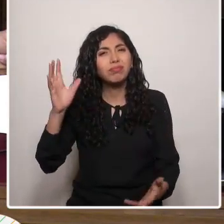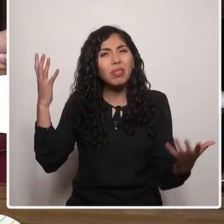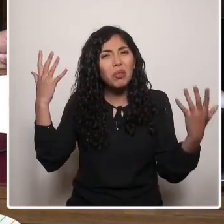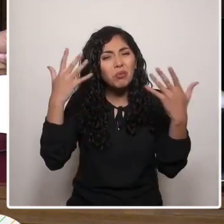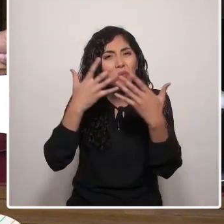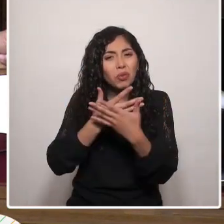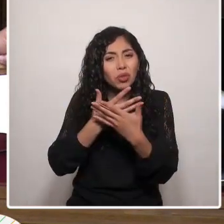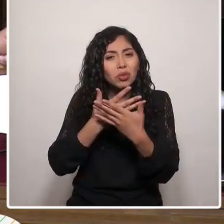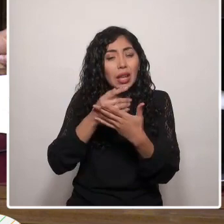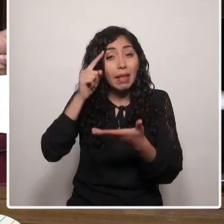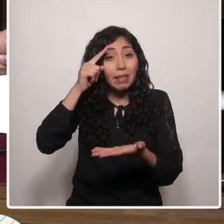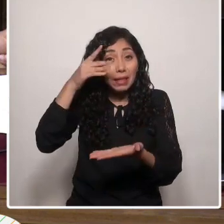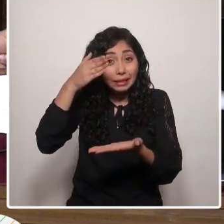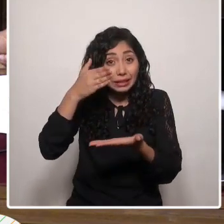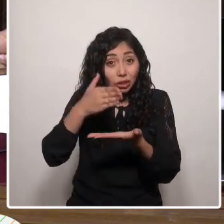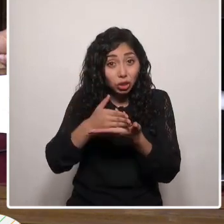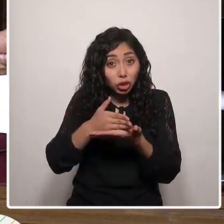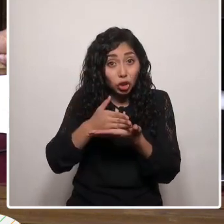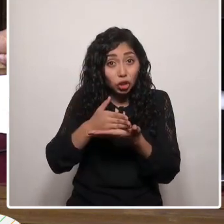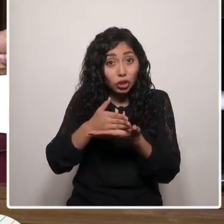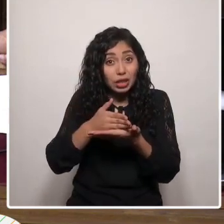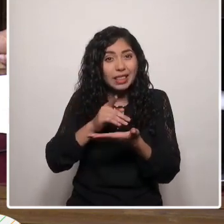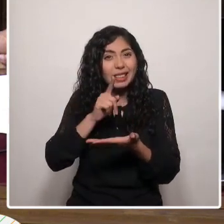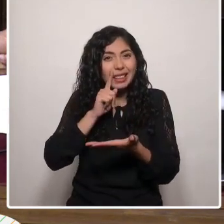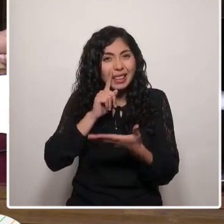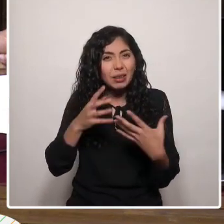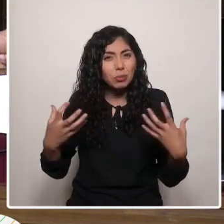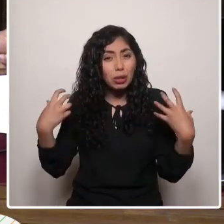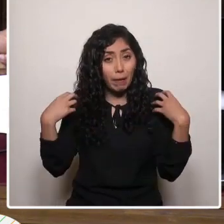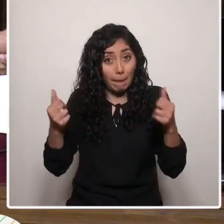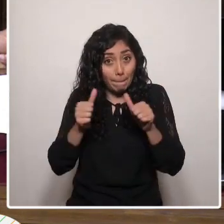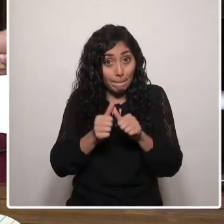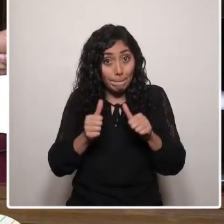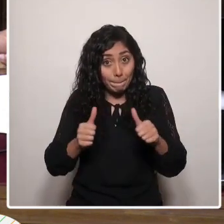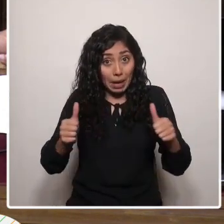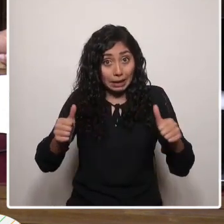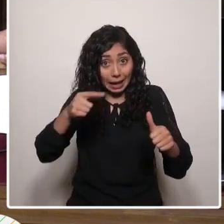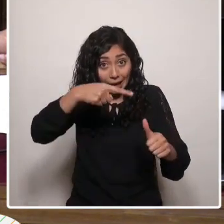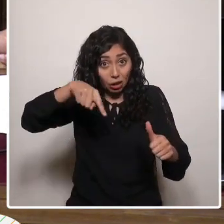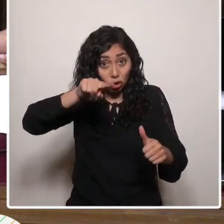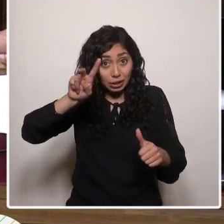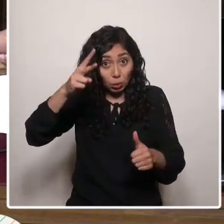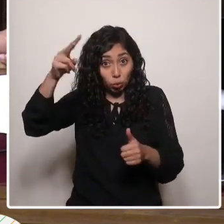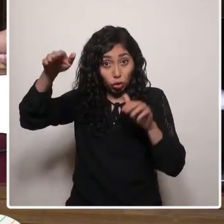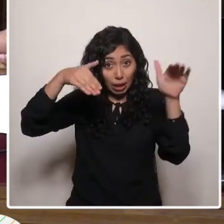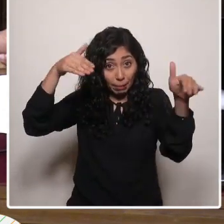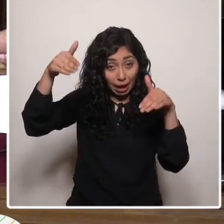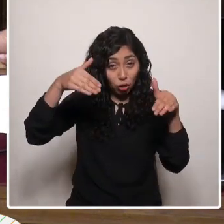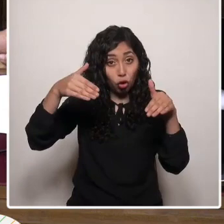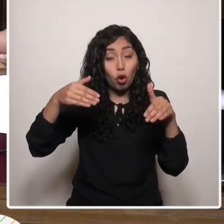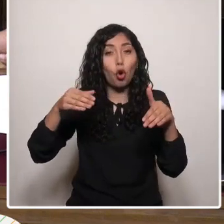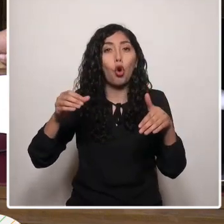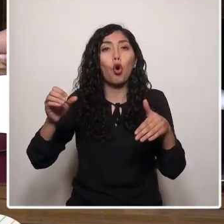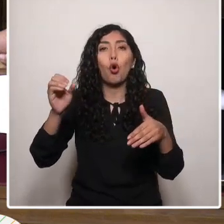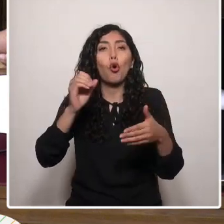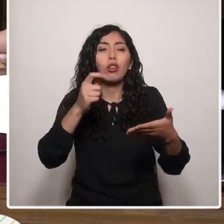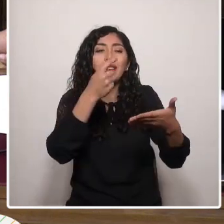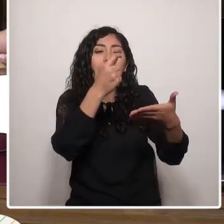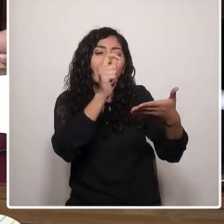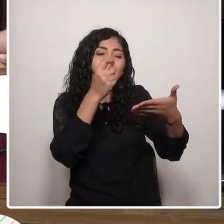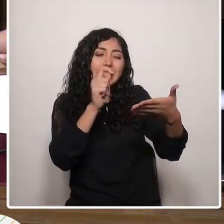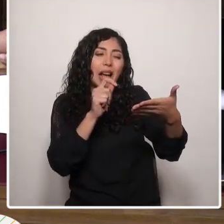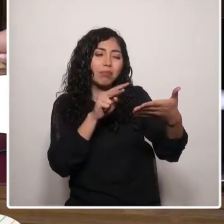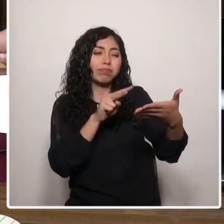final la decisión era de la mesa de hacer un segundo llamado o si al revisarse el acta había quedado claro que no se había hecho el